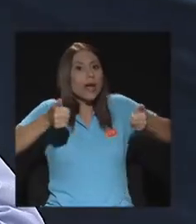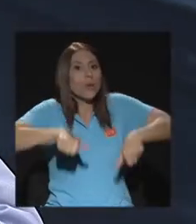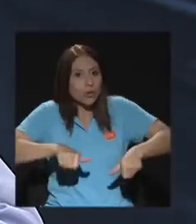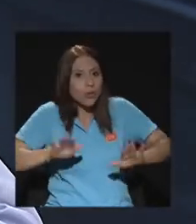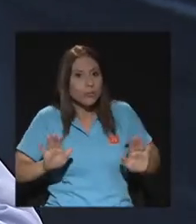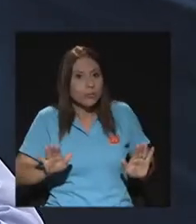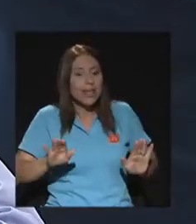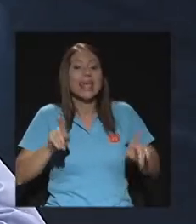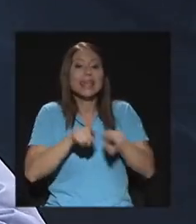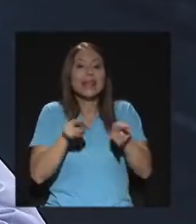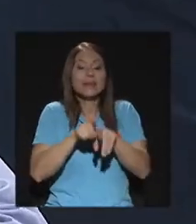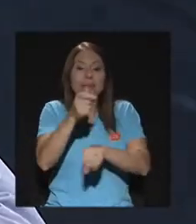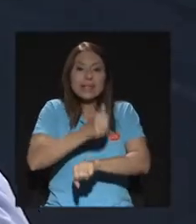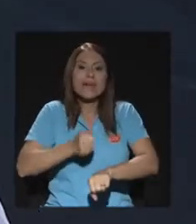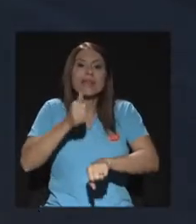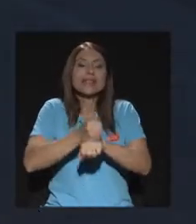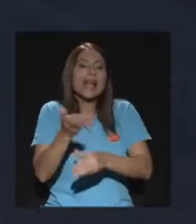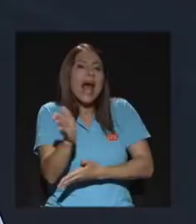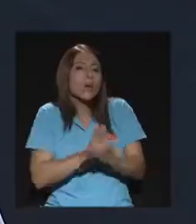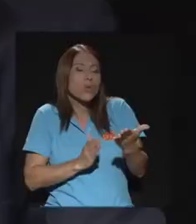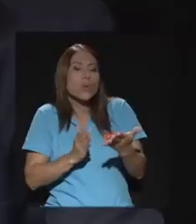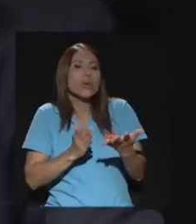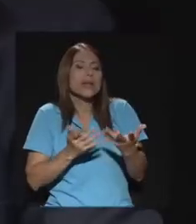establecimiento de algún tipo de